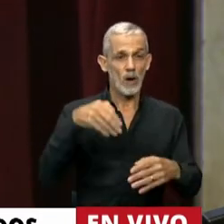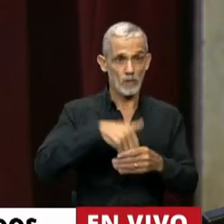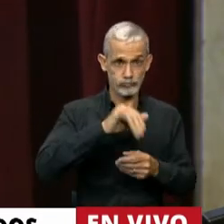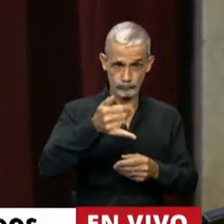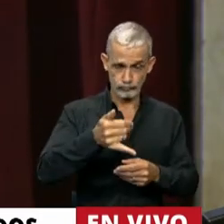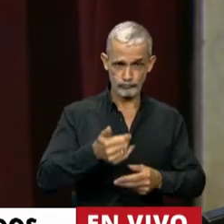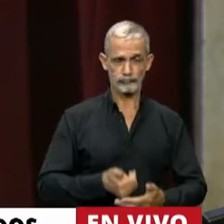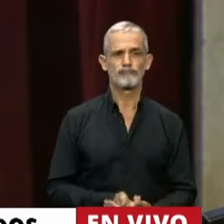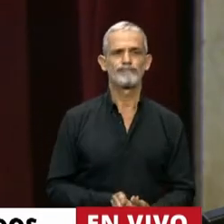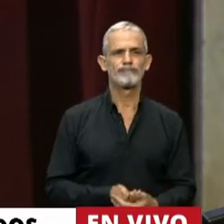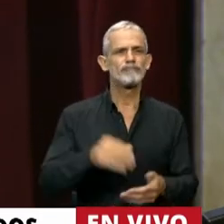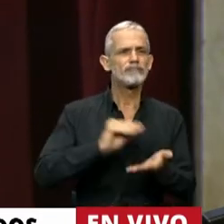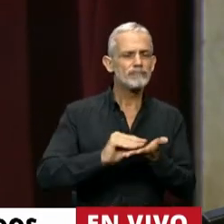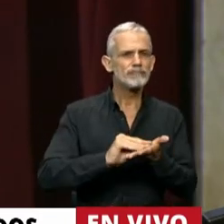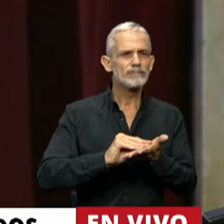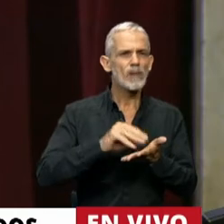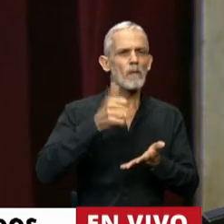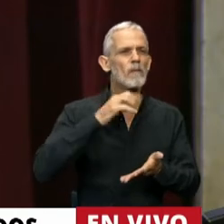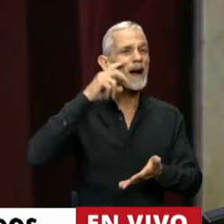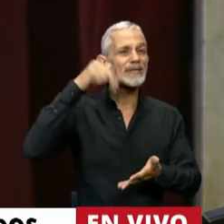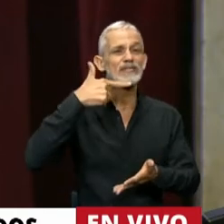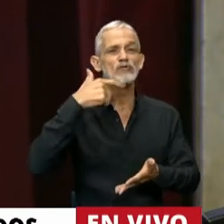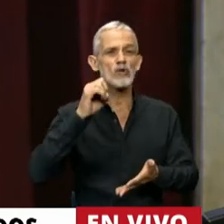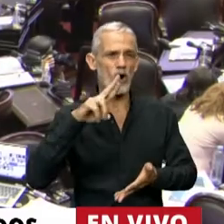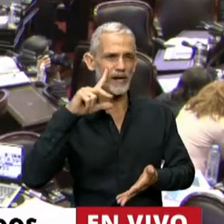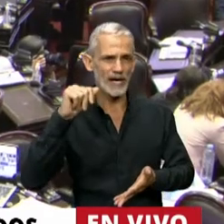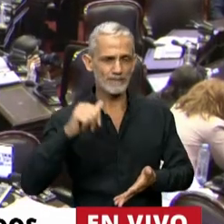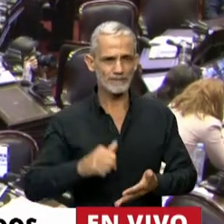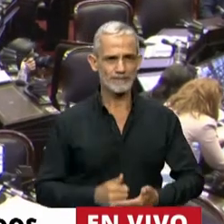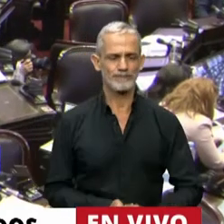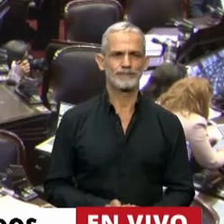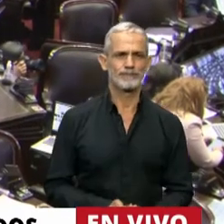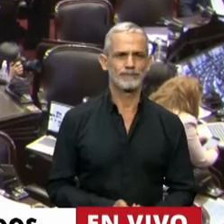Positivo la diputada. Diputado Martín Soria.